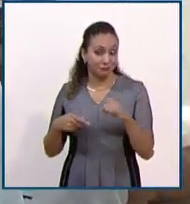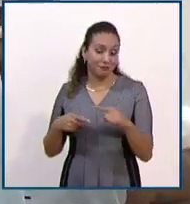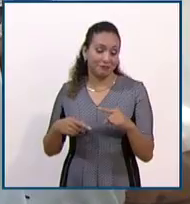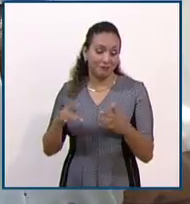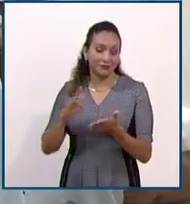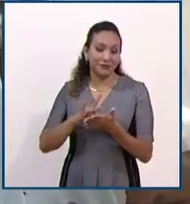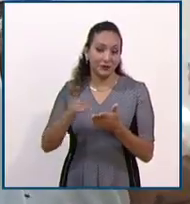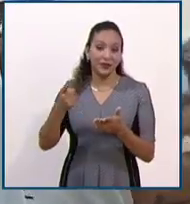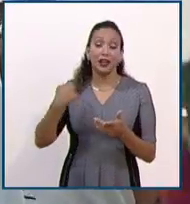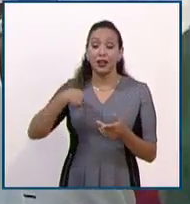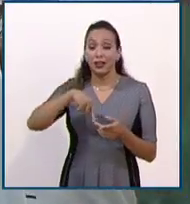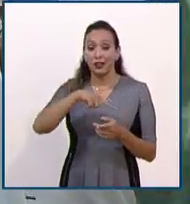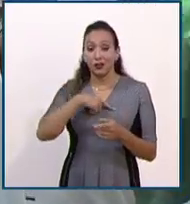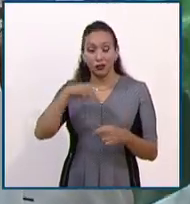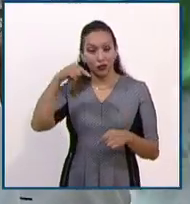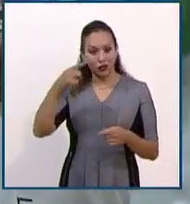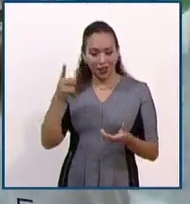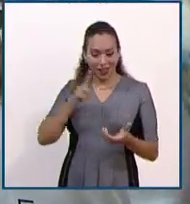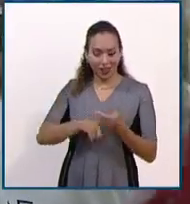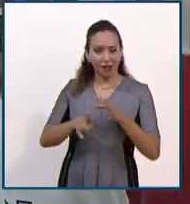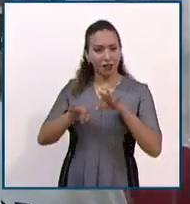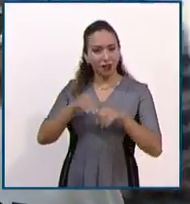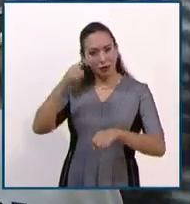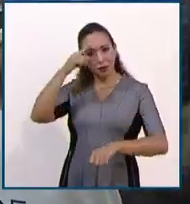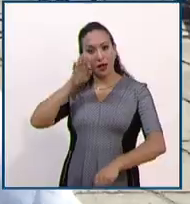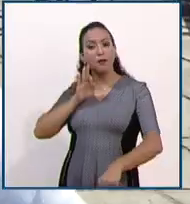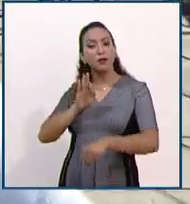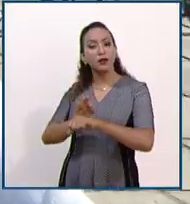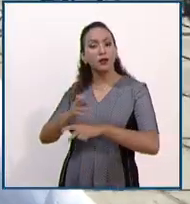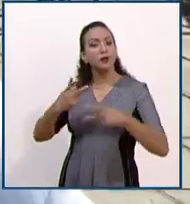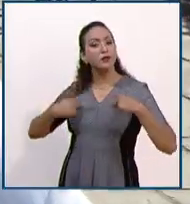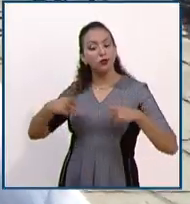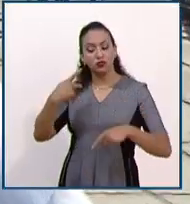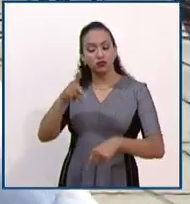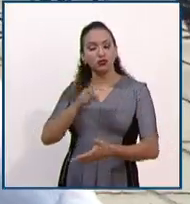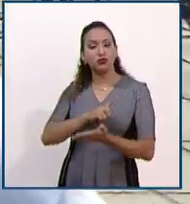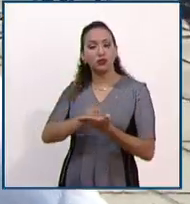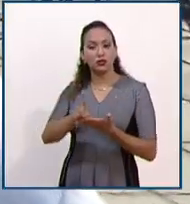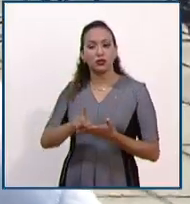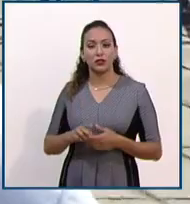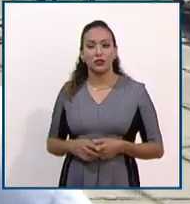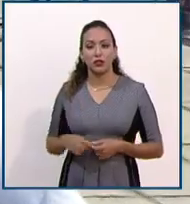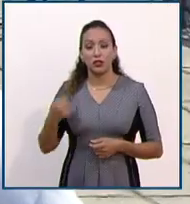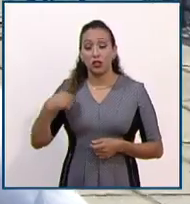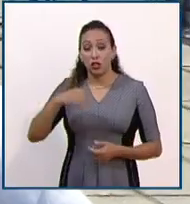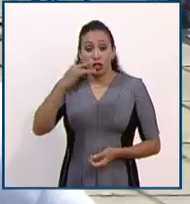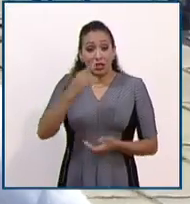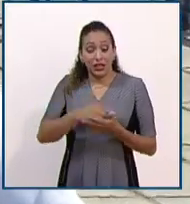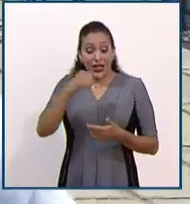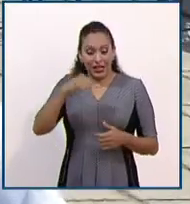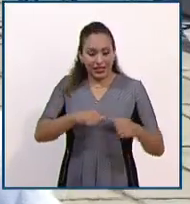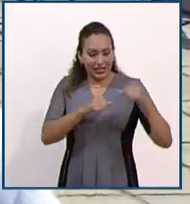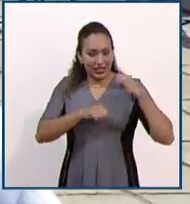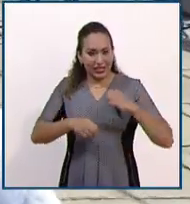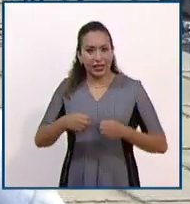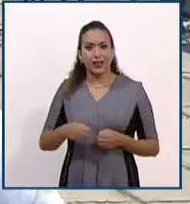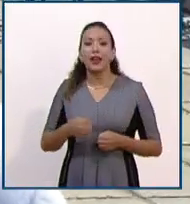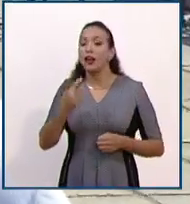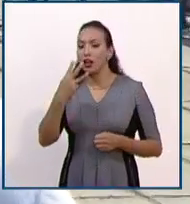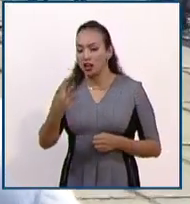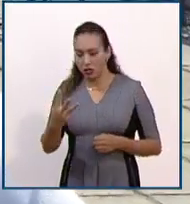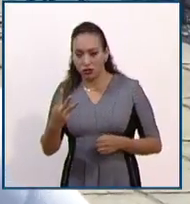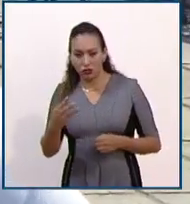estamos ahí para defender y proteger sus derechos humanos. Porque somos el único poder de este país, de los 3 poderes